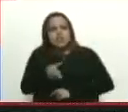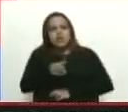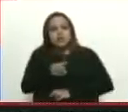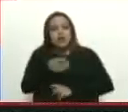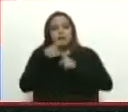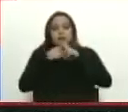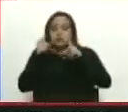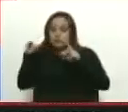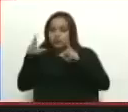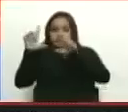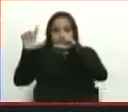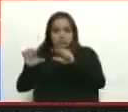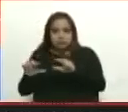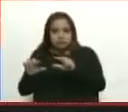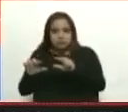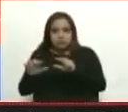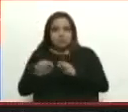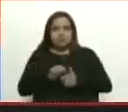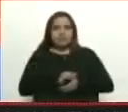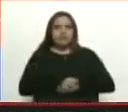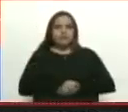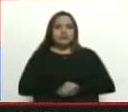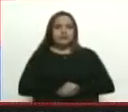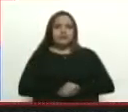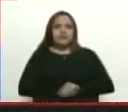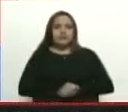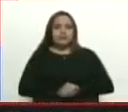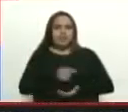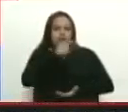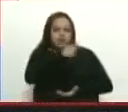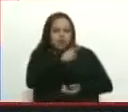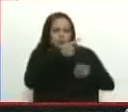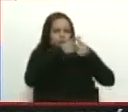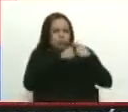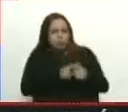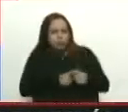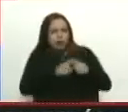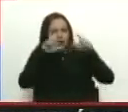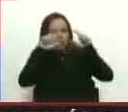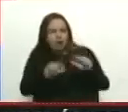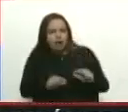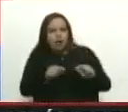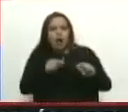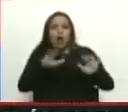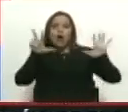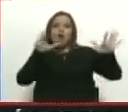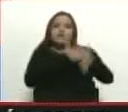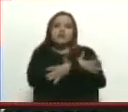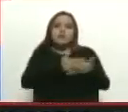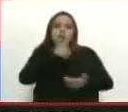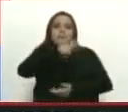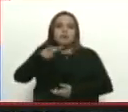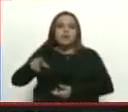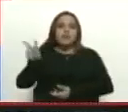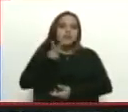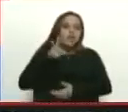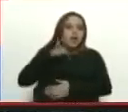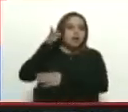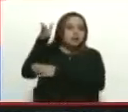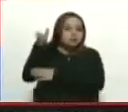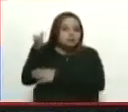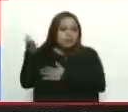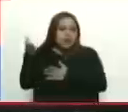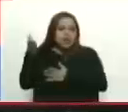restas, Orlé Frank, sí. Si tú le restas los 8 millones de venezolanos que están afuera,